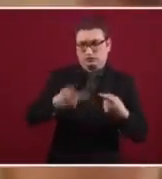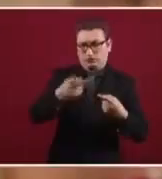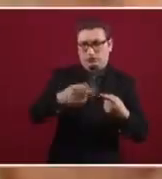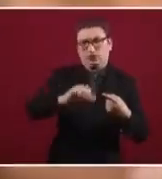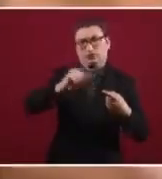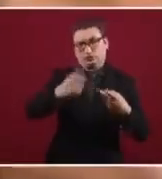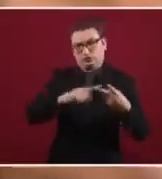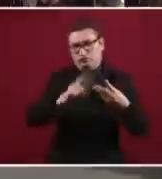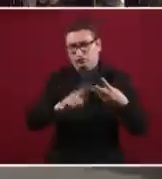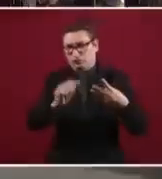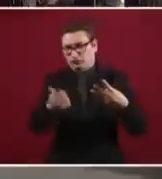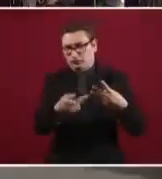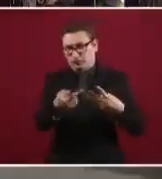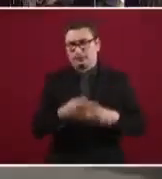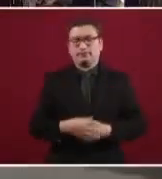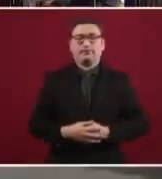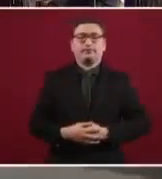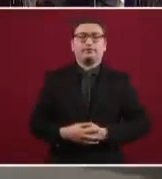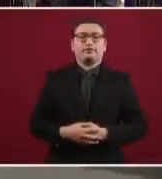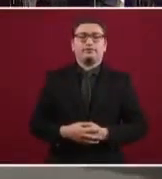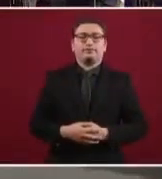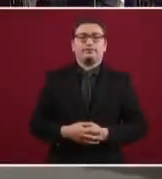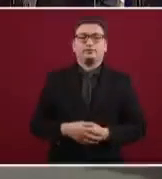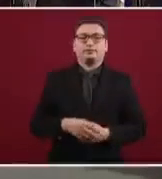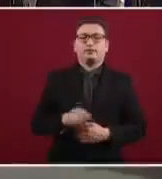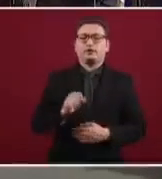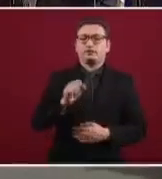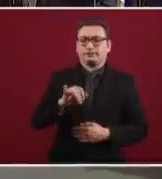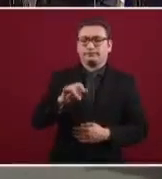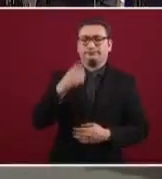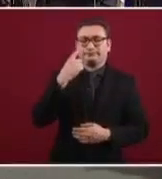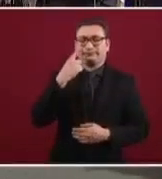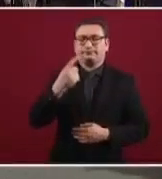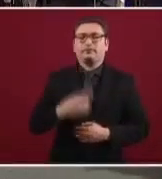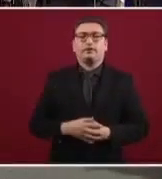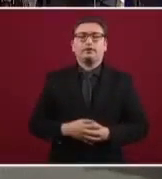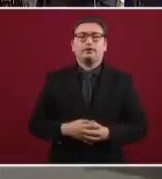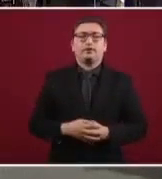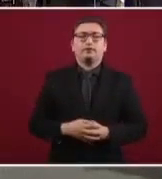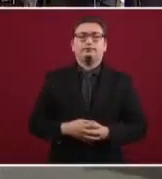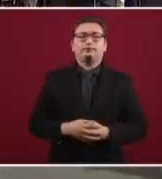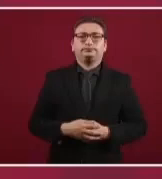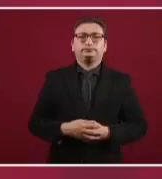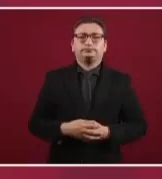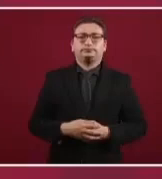dos preguntas. Sí, mire, hay acuerdos